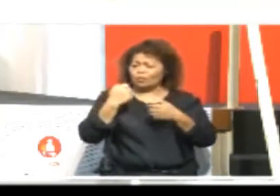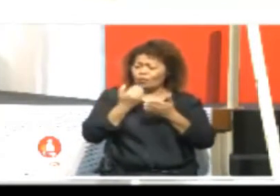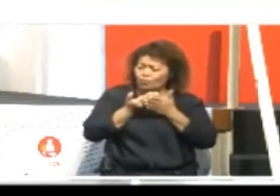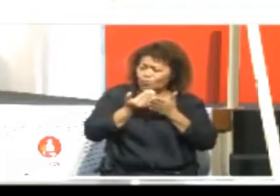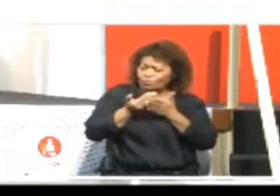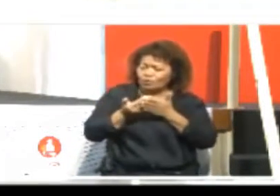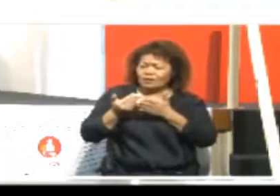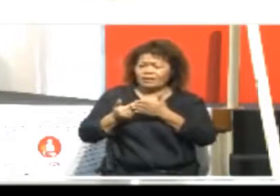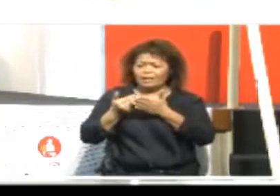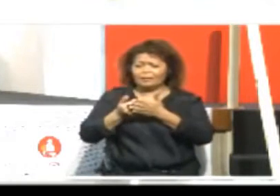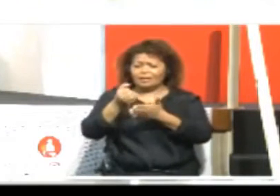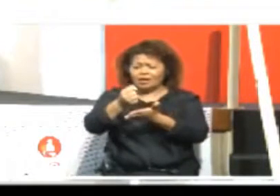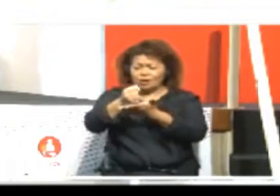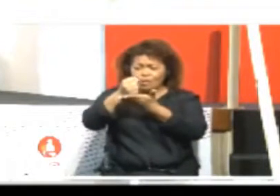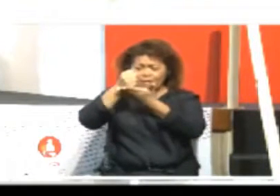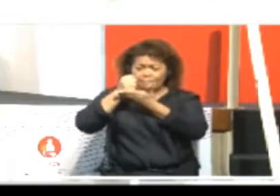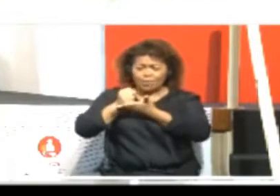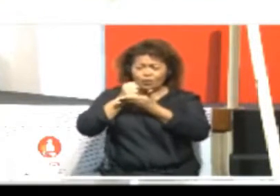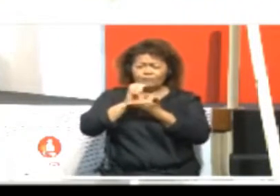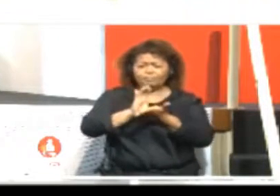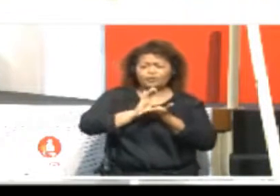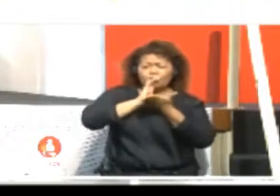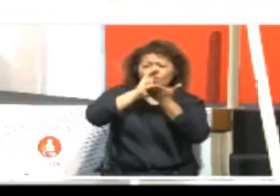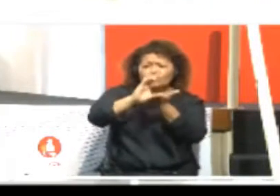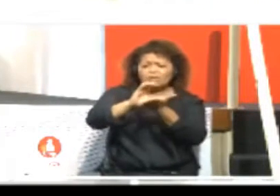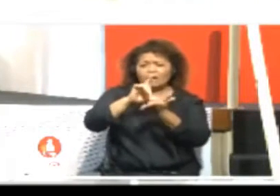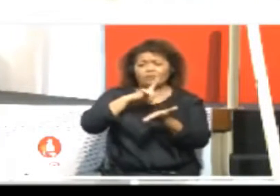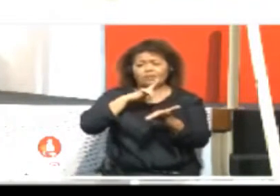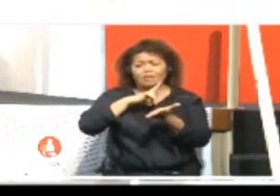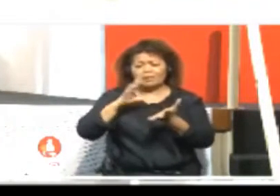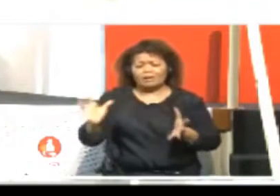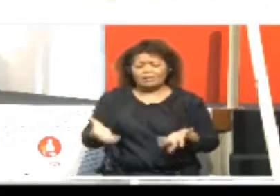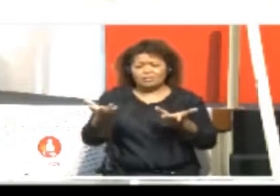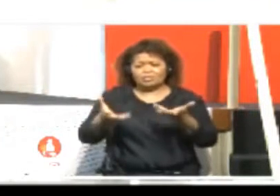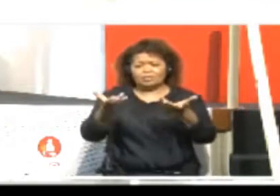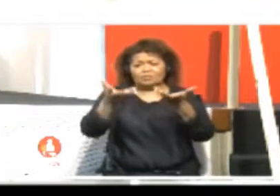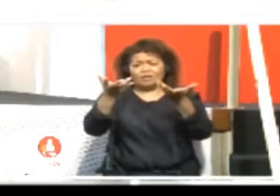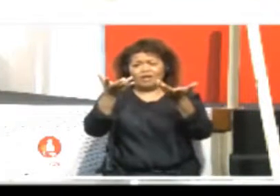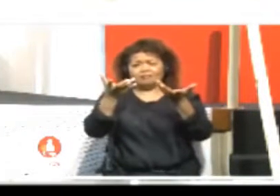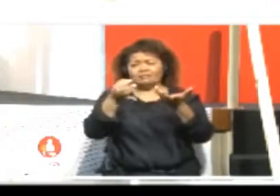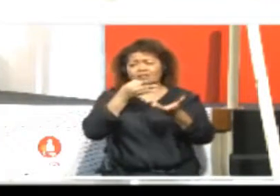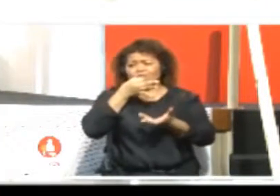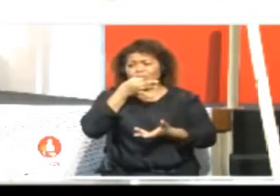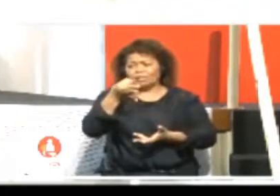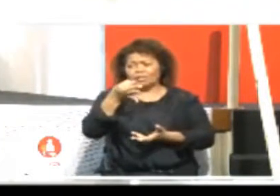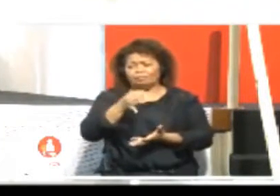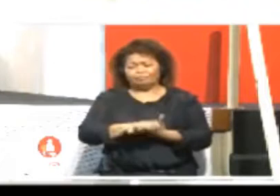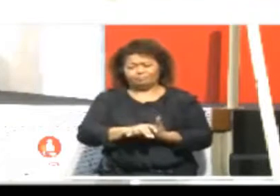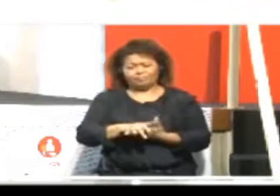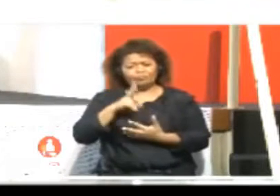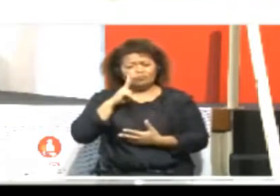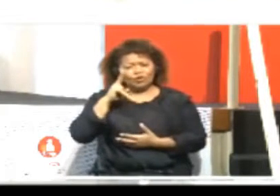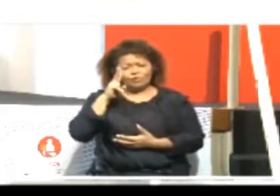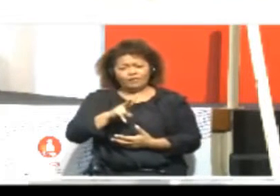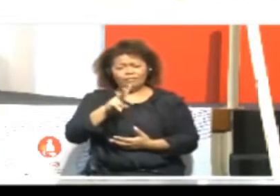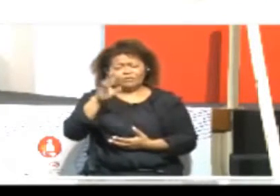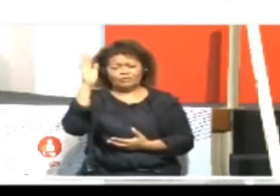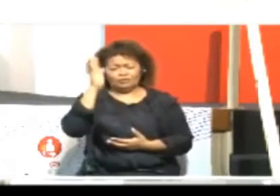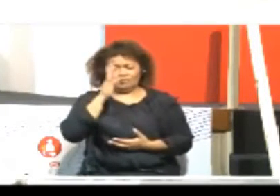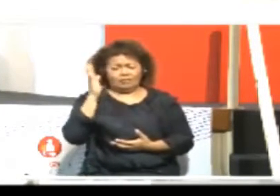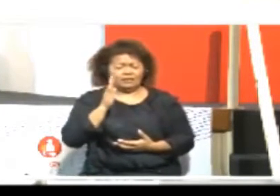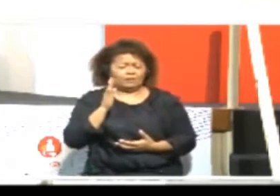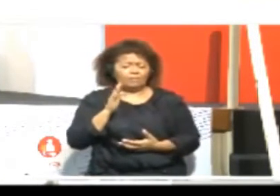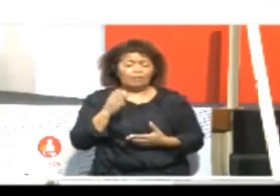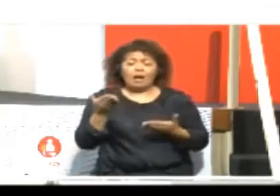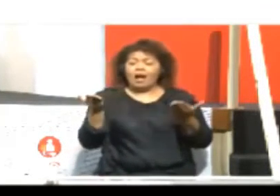estimular eso. Entonces, eso fue lo que vimos en el caso de Brasil. Ahora, también lo hice con todas las